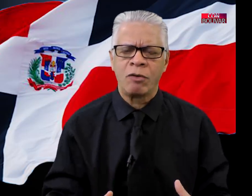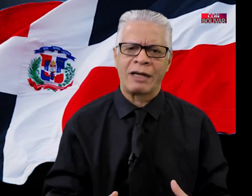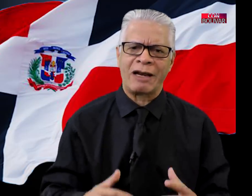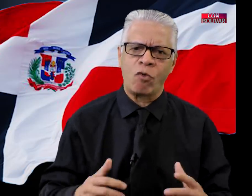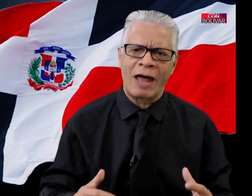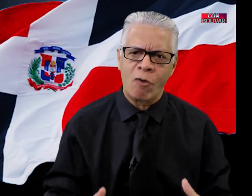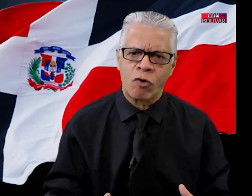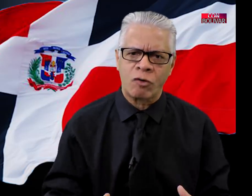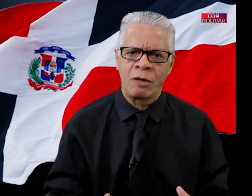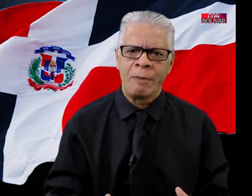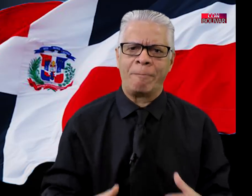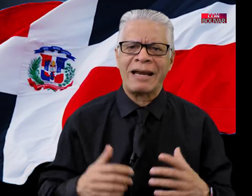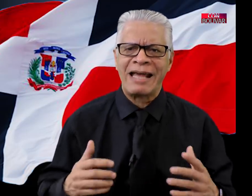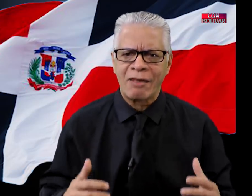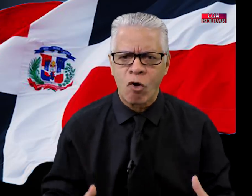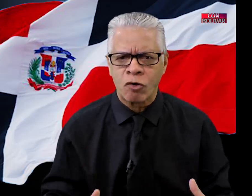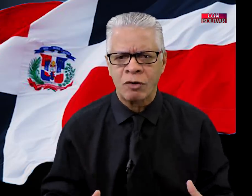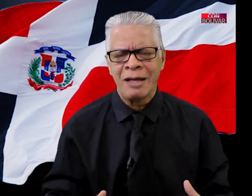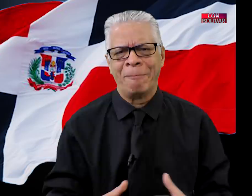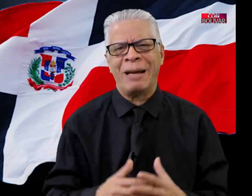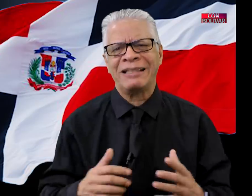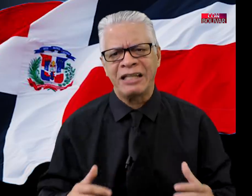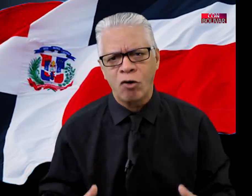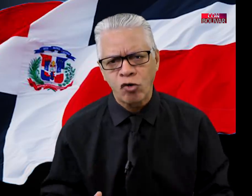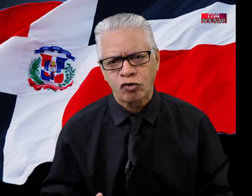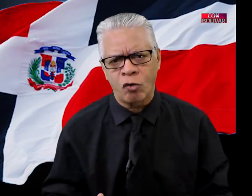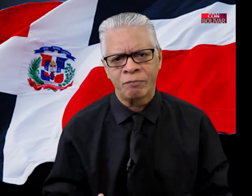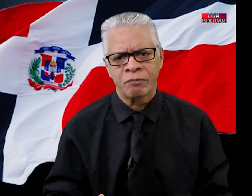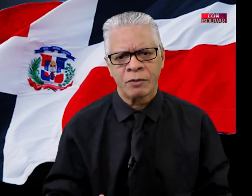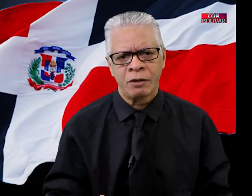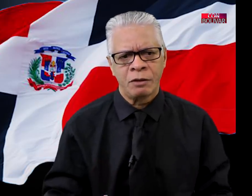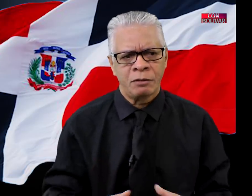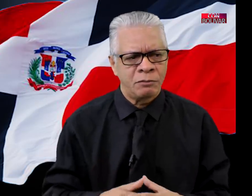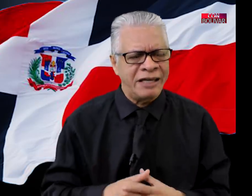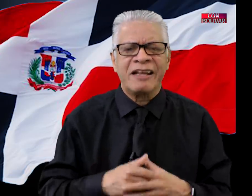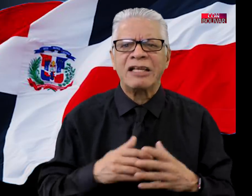frío, calculador, manejador, mentiroso,